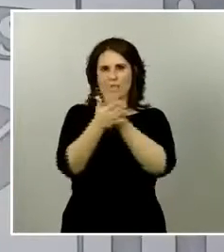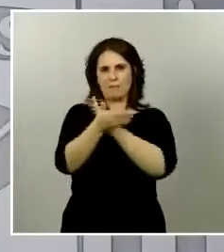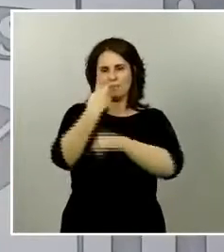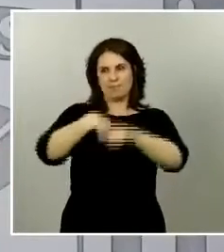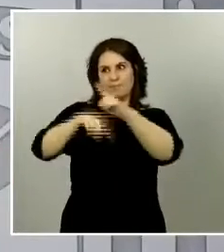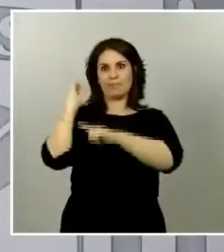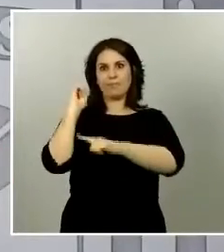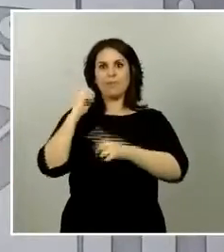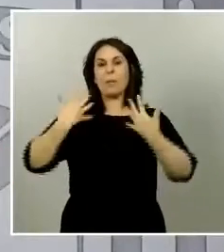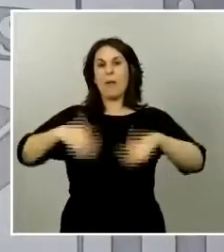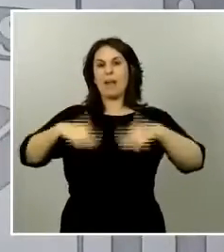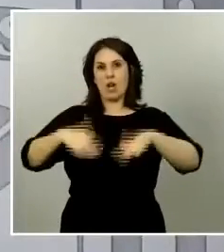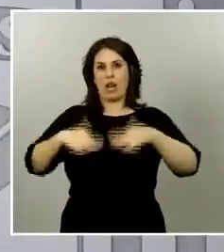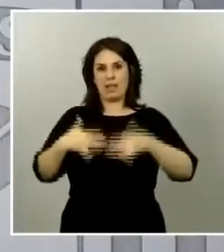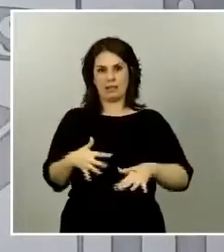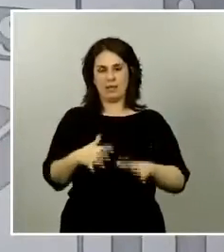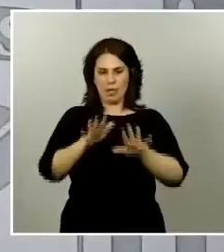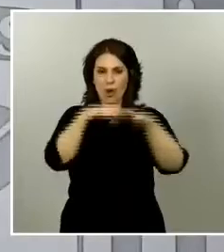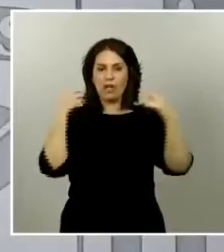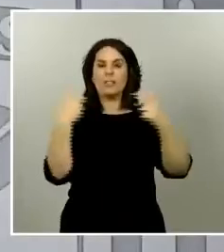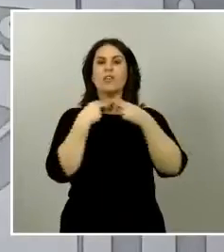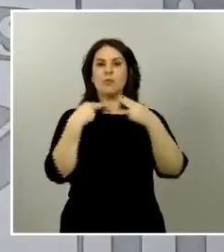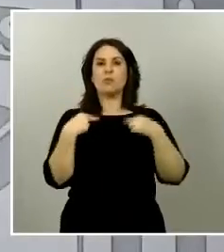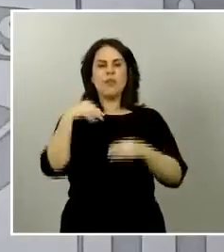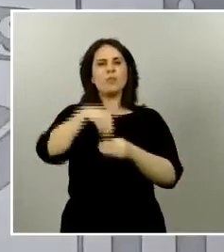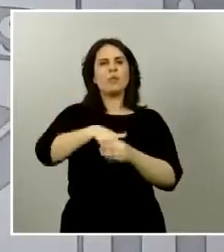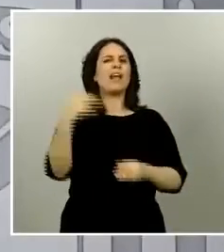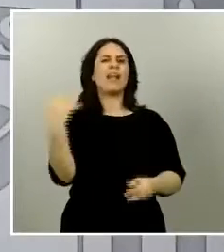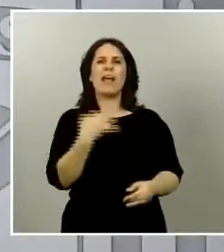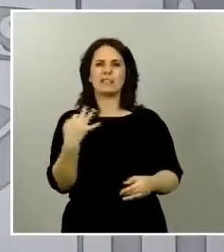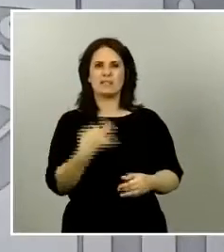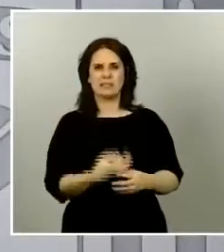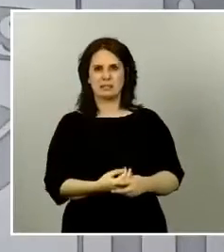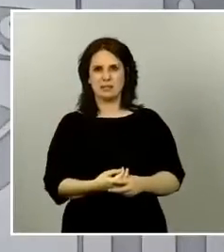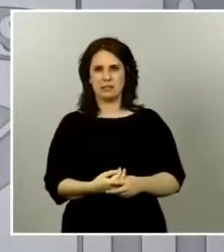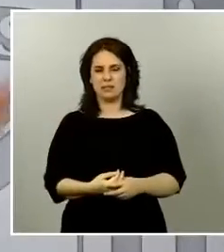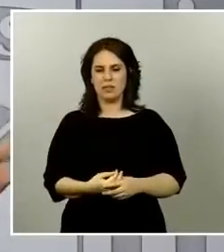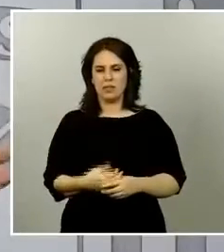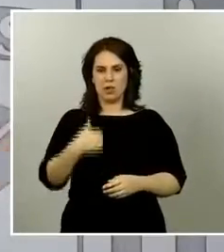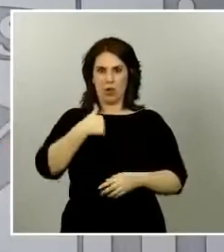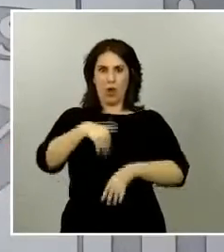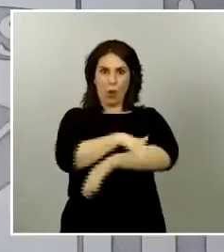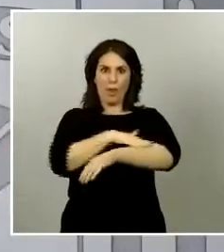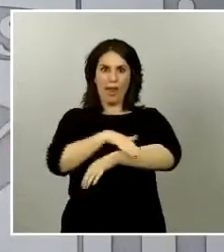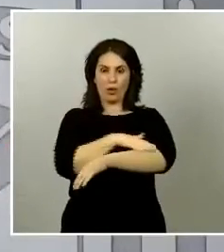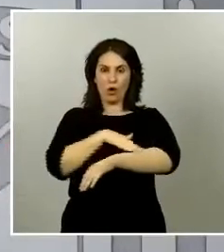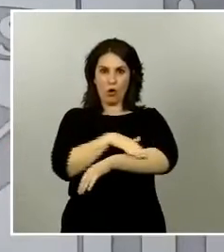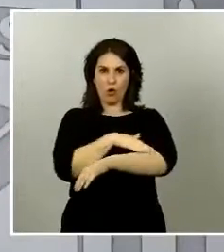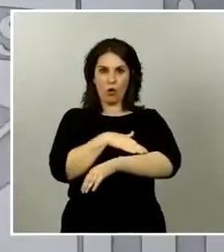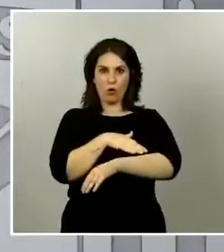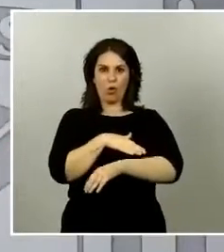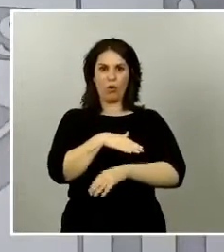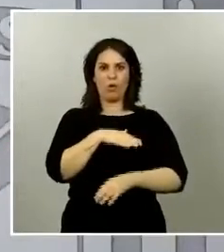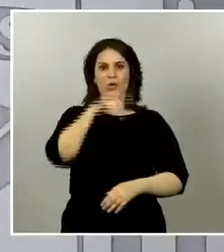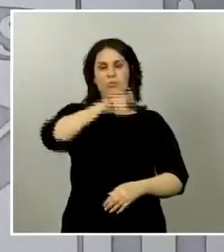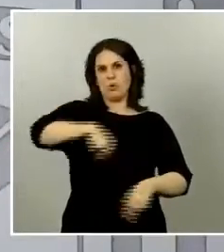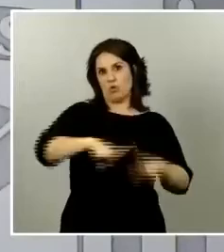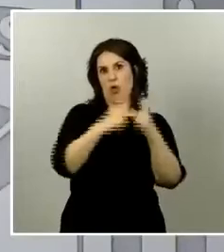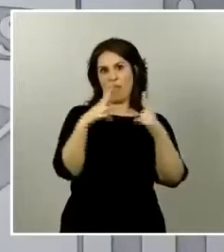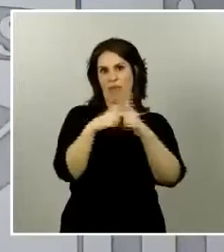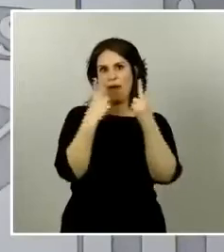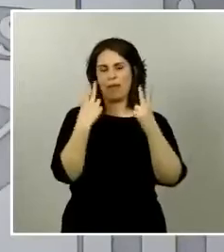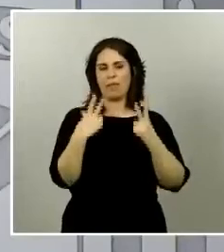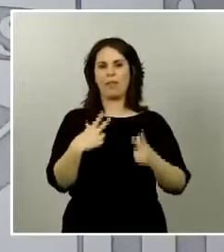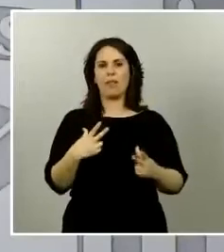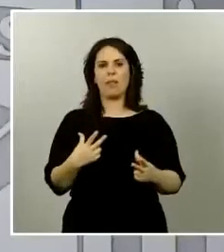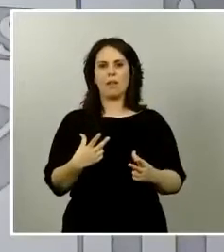esto es muy importante insistir en ello. El miércoles pasado lo que se votaba en el Congreso de los Diputados era si el